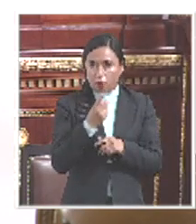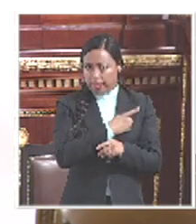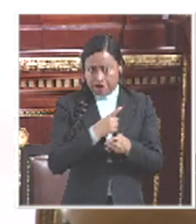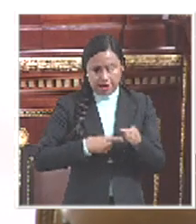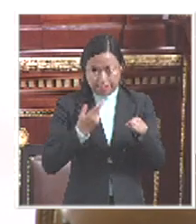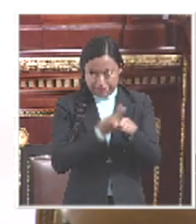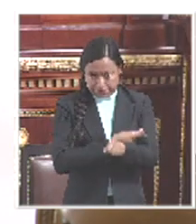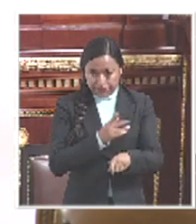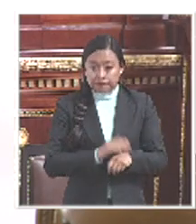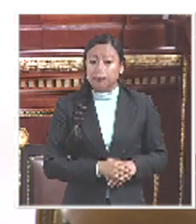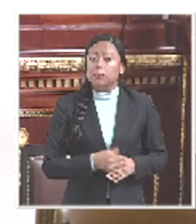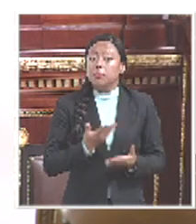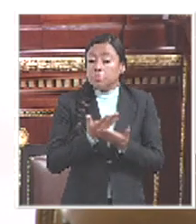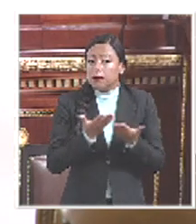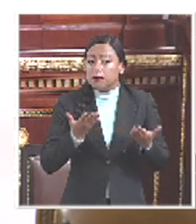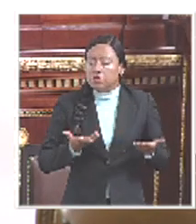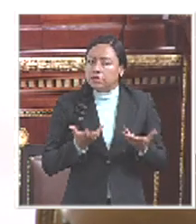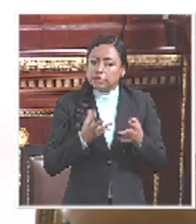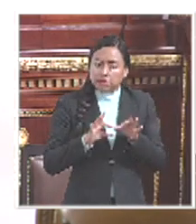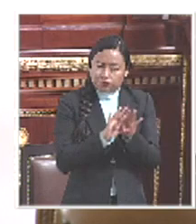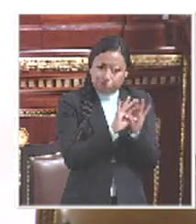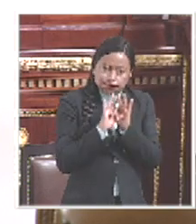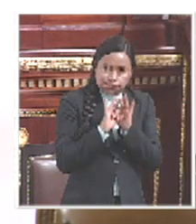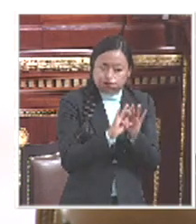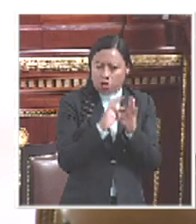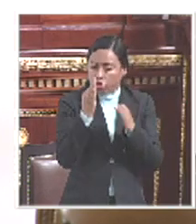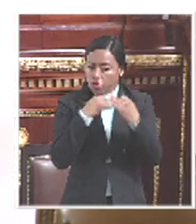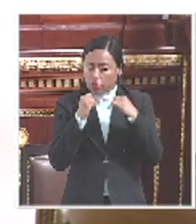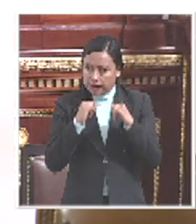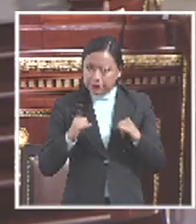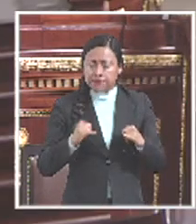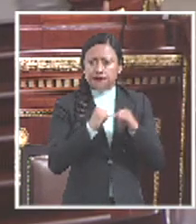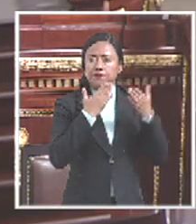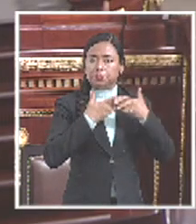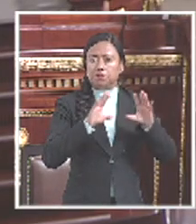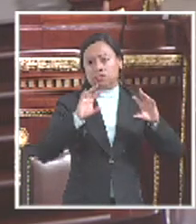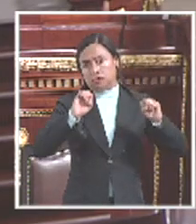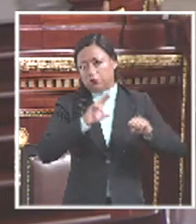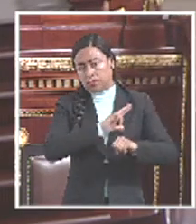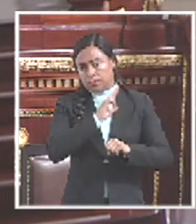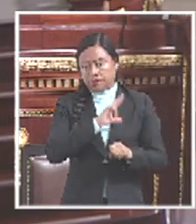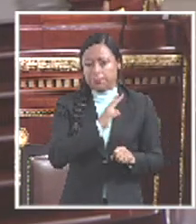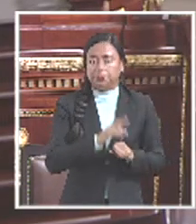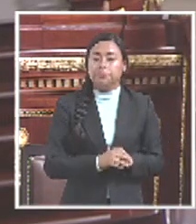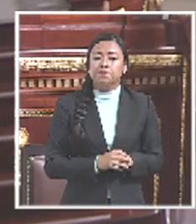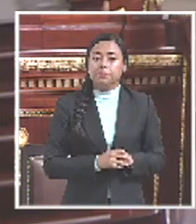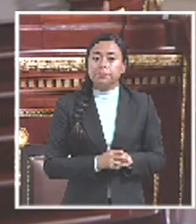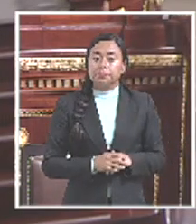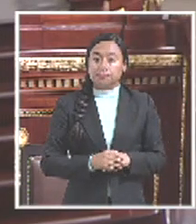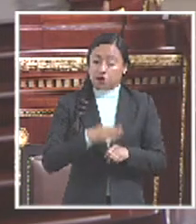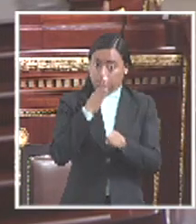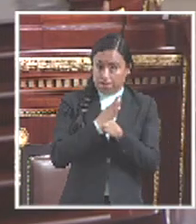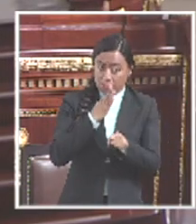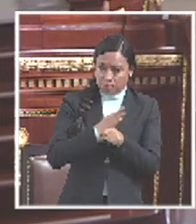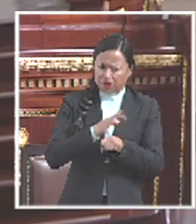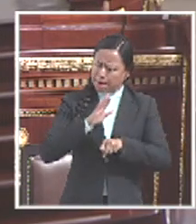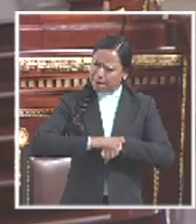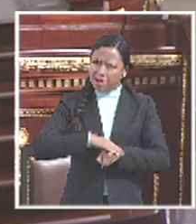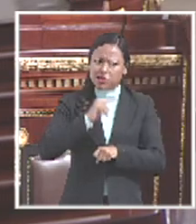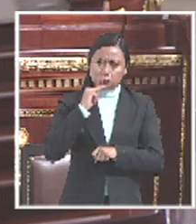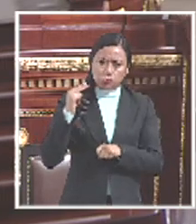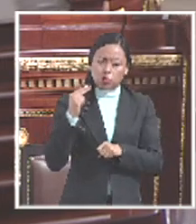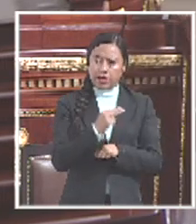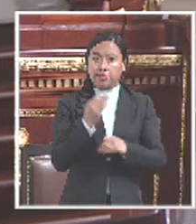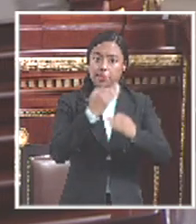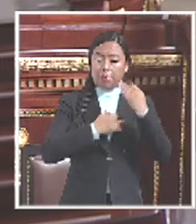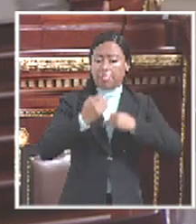participación estrecha entre todas las instancias públicas y privadas. Ahora más que nunca, se necesita del fortalecimiento